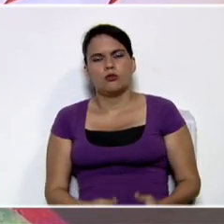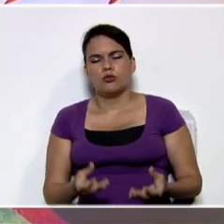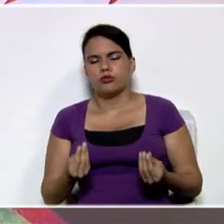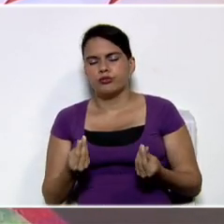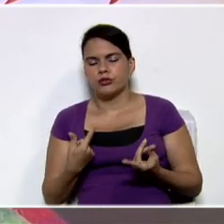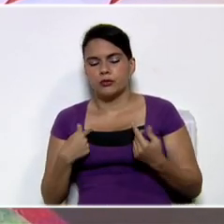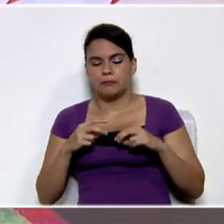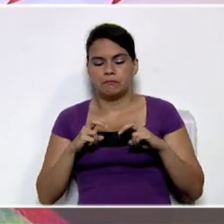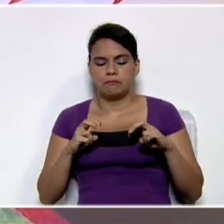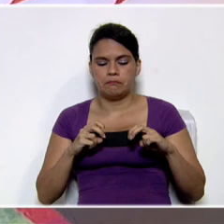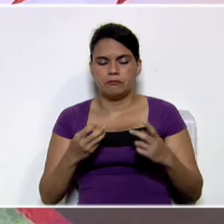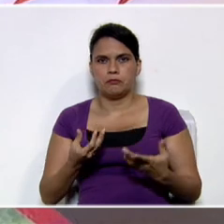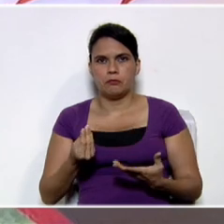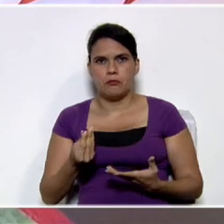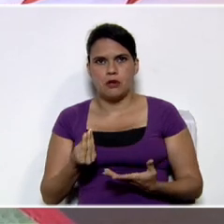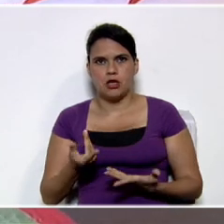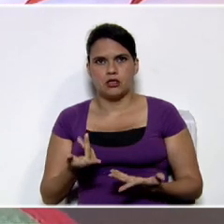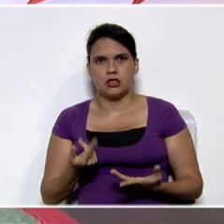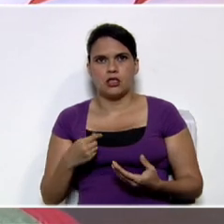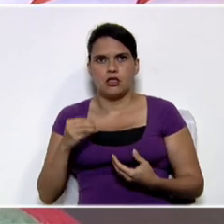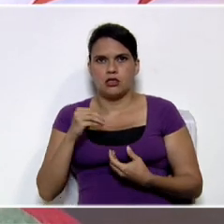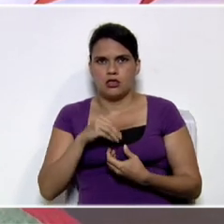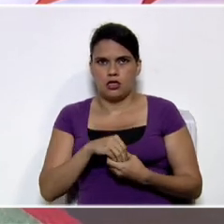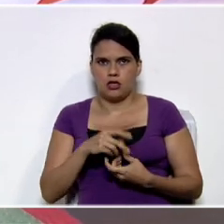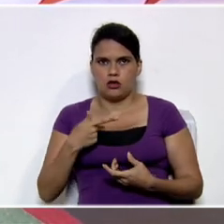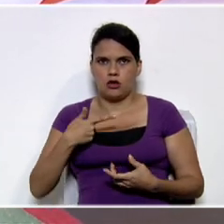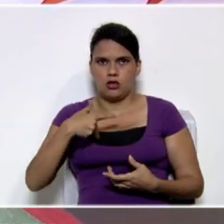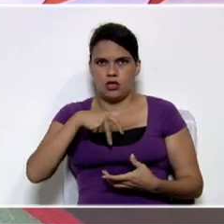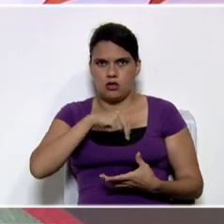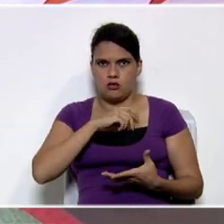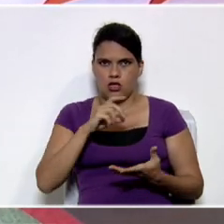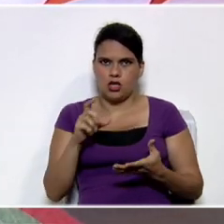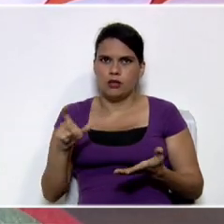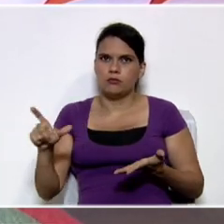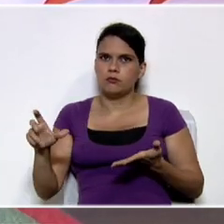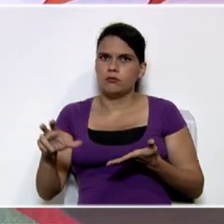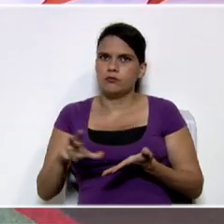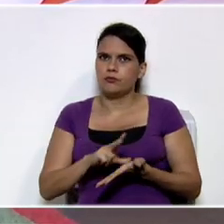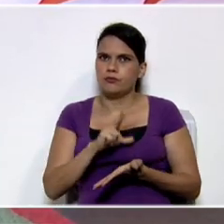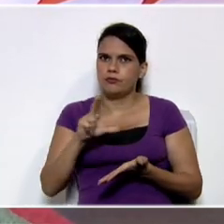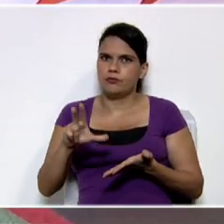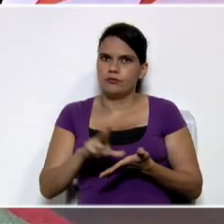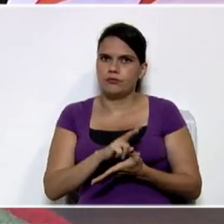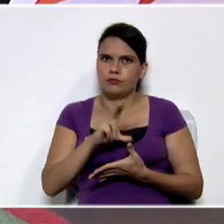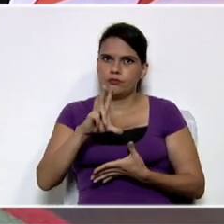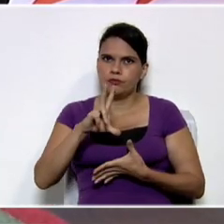teórico práctico que se encuentra dentro de nuestra colección Bicentenario,